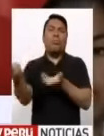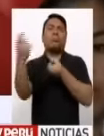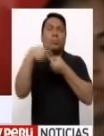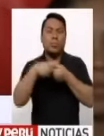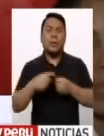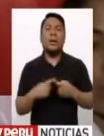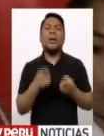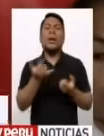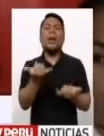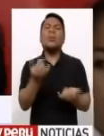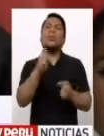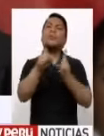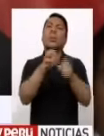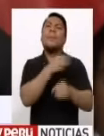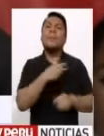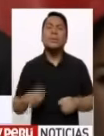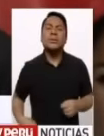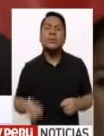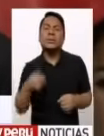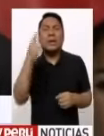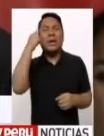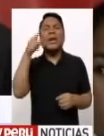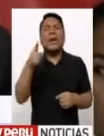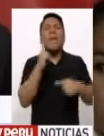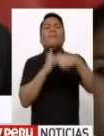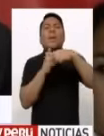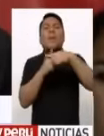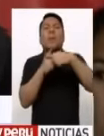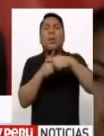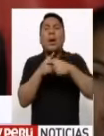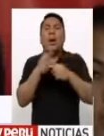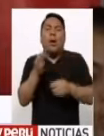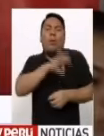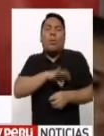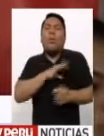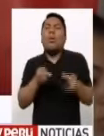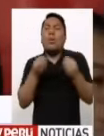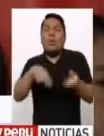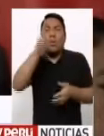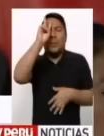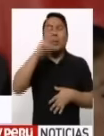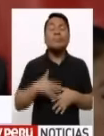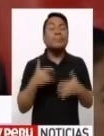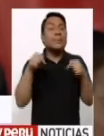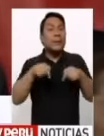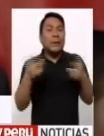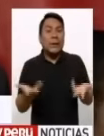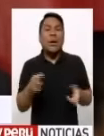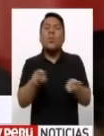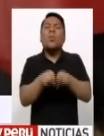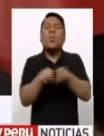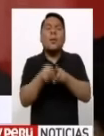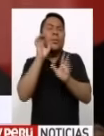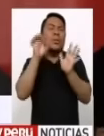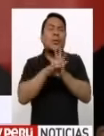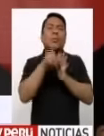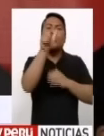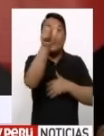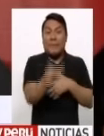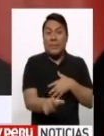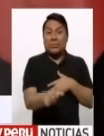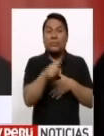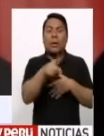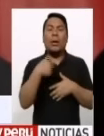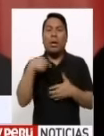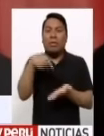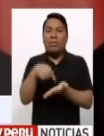bonos, ministro, ¿qué ventajas, qué beneficio va a traer para el país? Esto es como una persona que tiene una deuda de